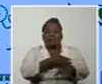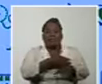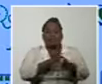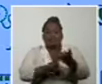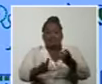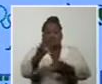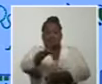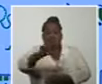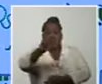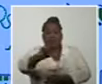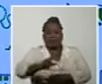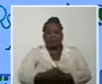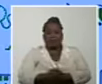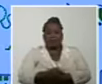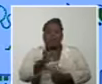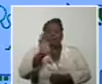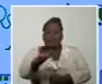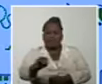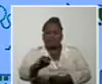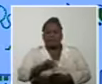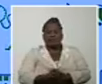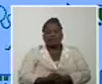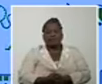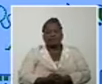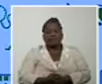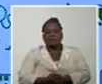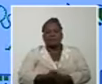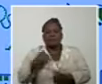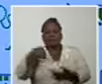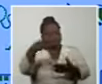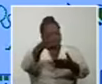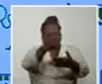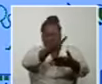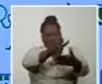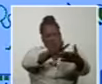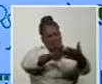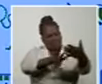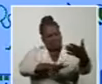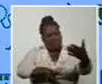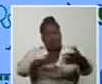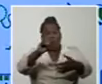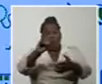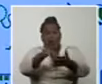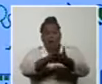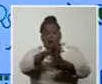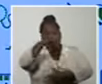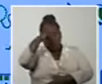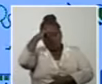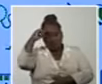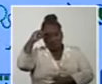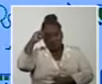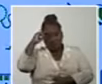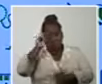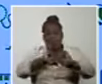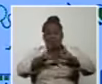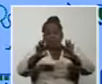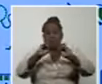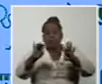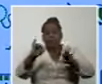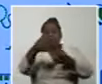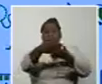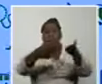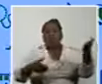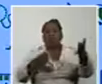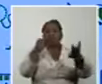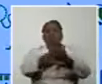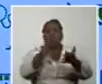Camagüey, y dice lo siguiente: he leído que la Organización Mundial de la Salud publicó un informe en el que afirma